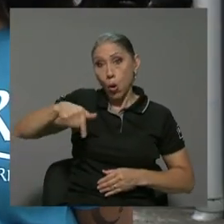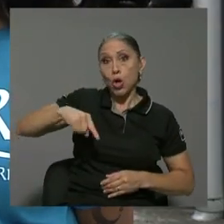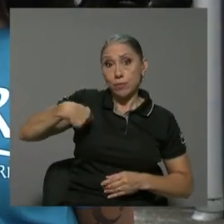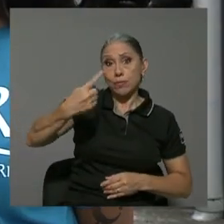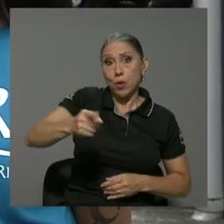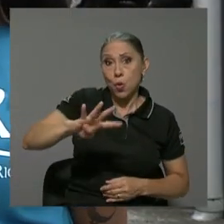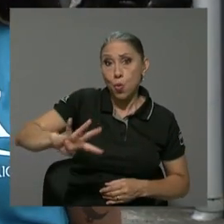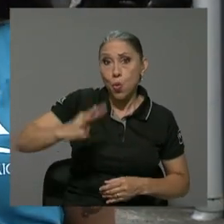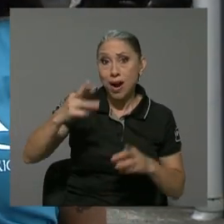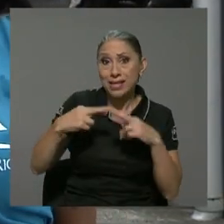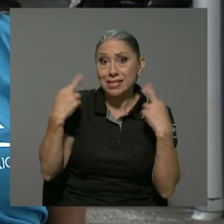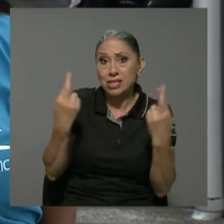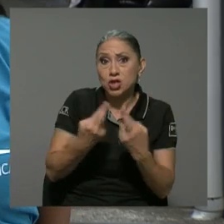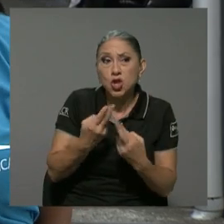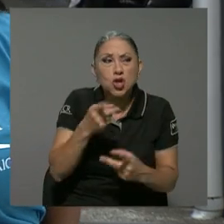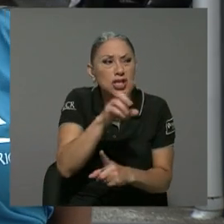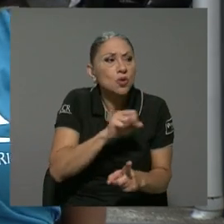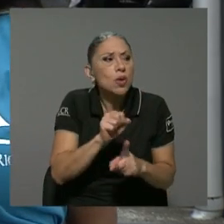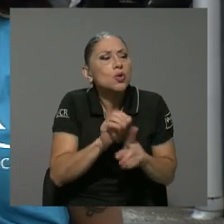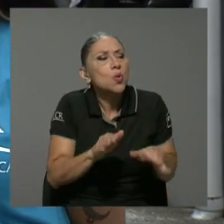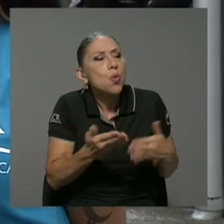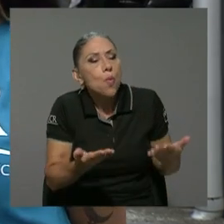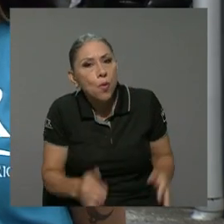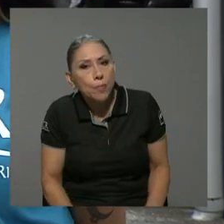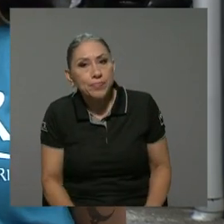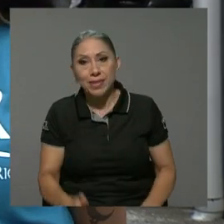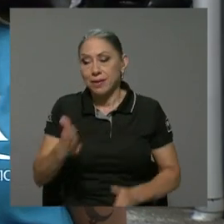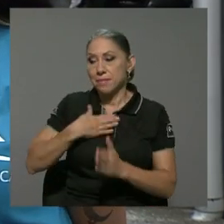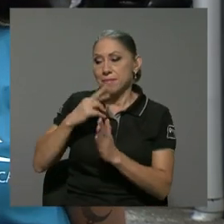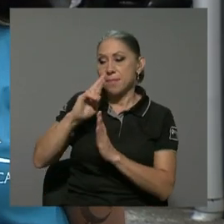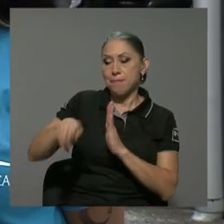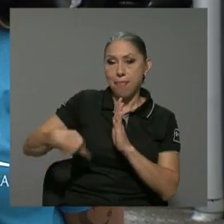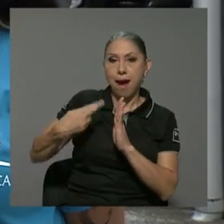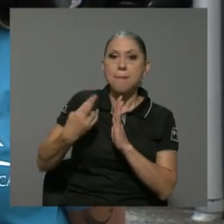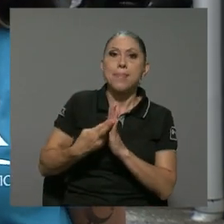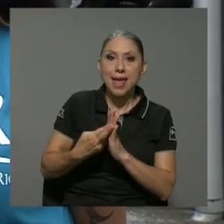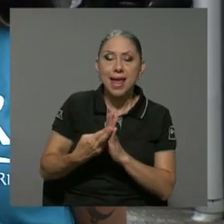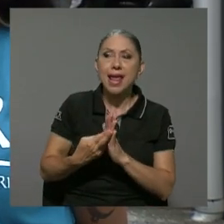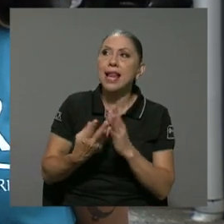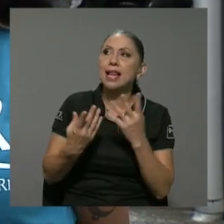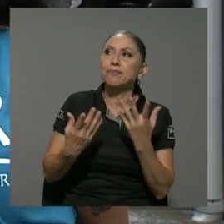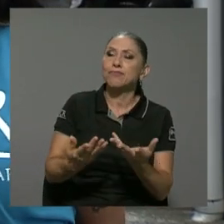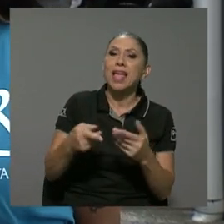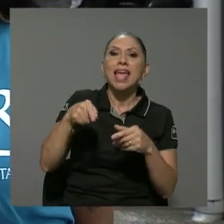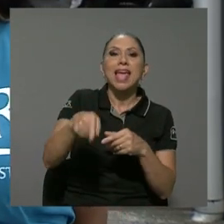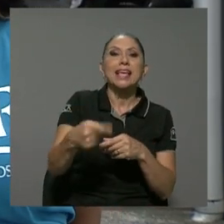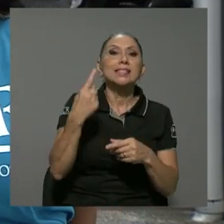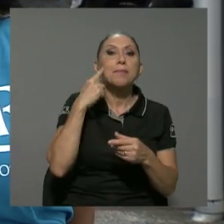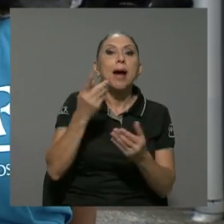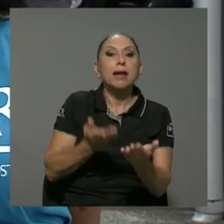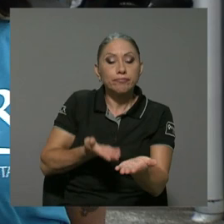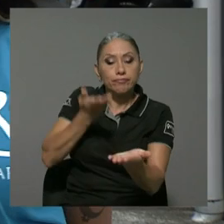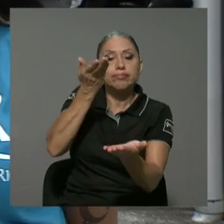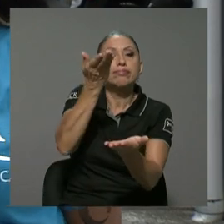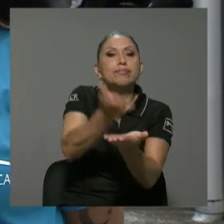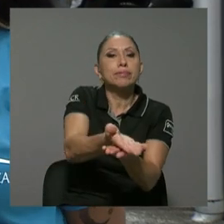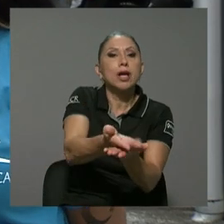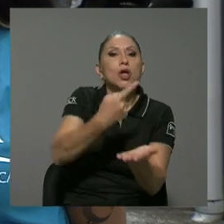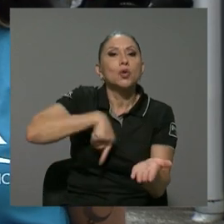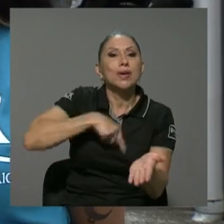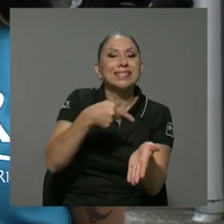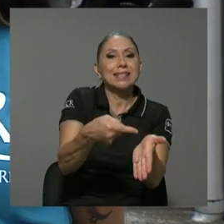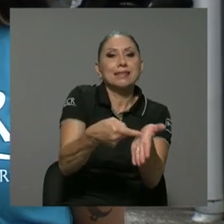¿Cómo está la situación? Uh-huh. Bueno, mi papel en este espacio ha sido mucho de posicionar también las demandas que tenemos como movimiento